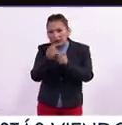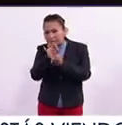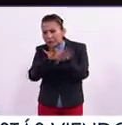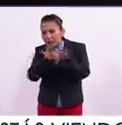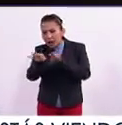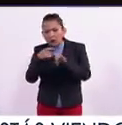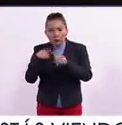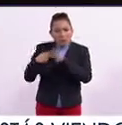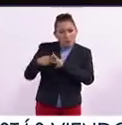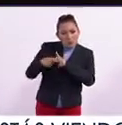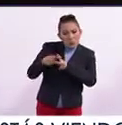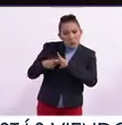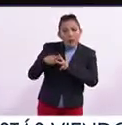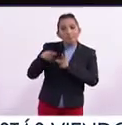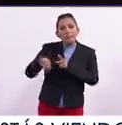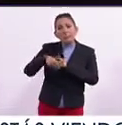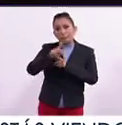luego